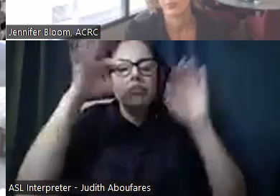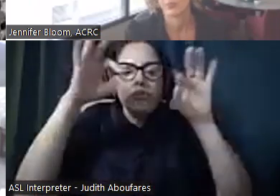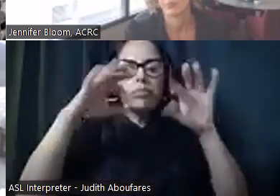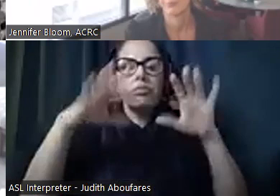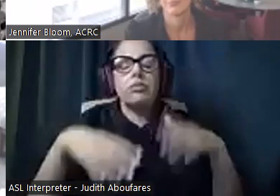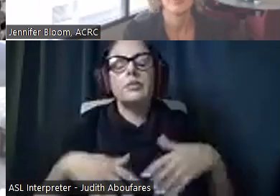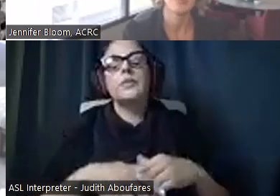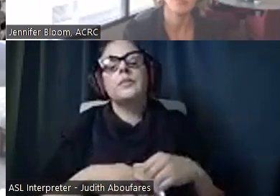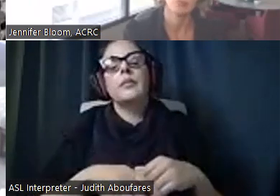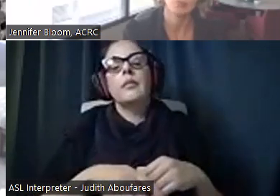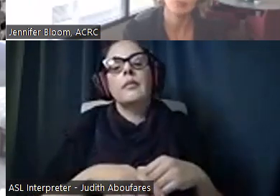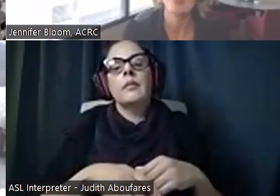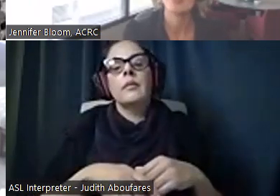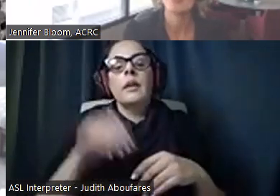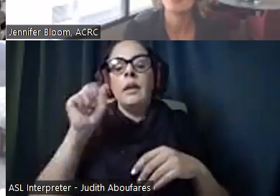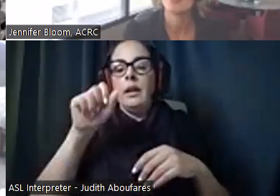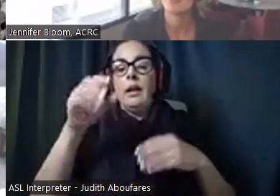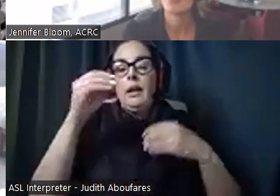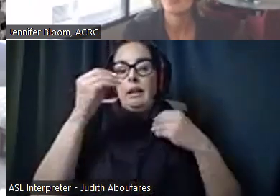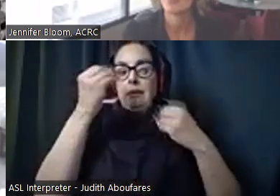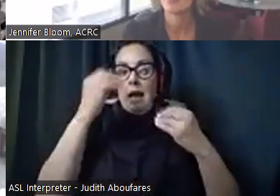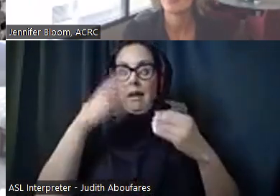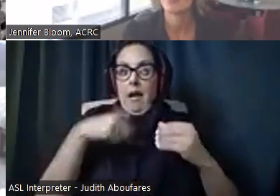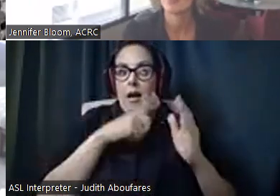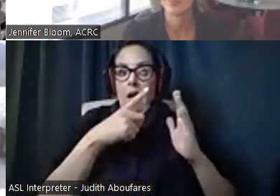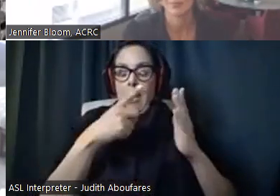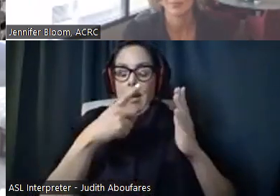y vamos a continuar recibiendo